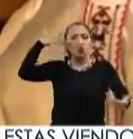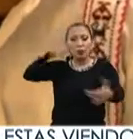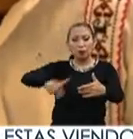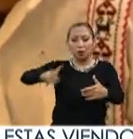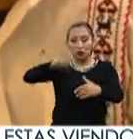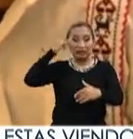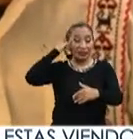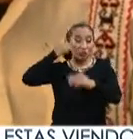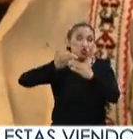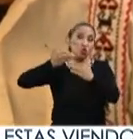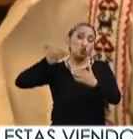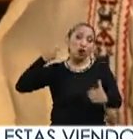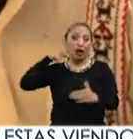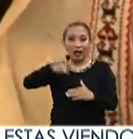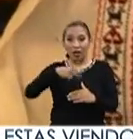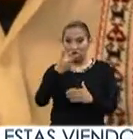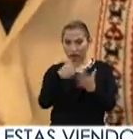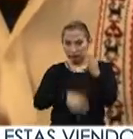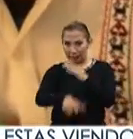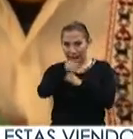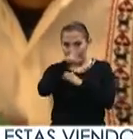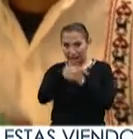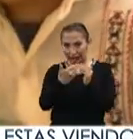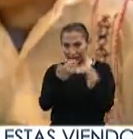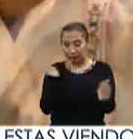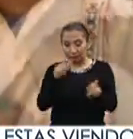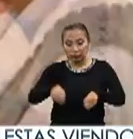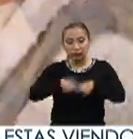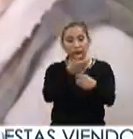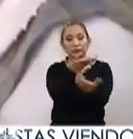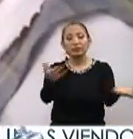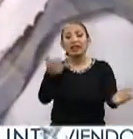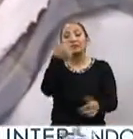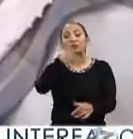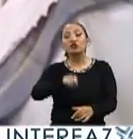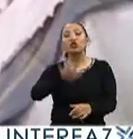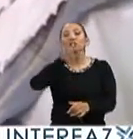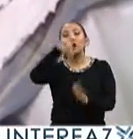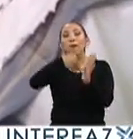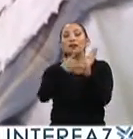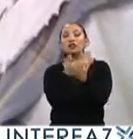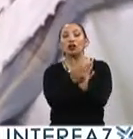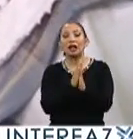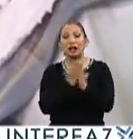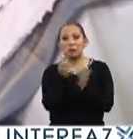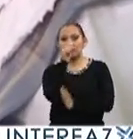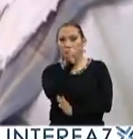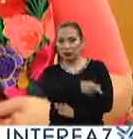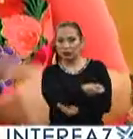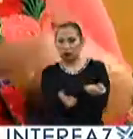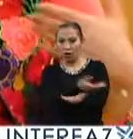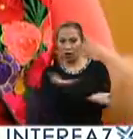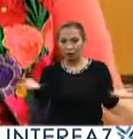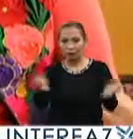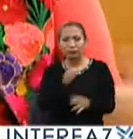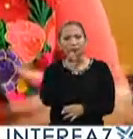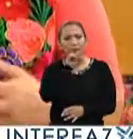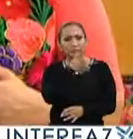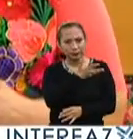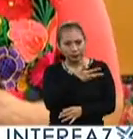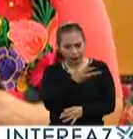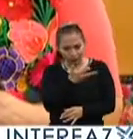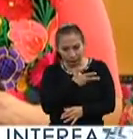los pueblos indígenas. En 2017 se entregaron 6.5 millones de estos libros. También